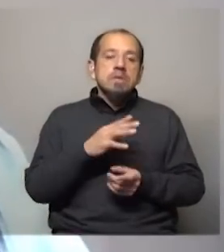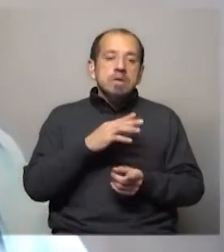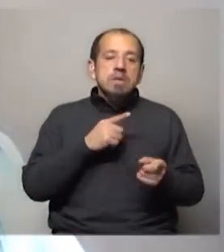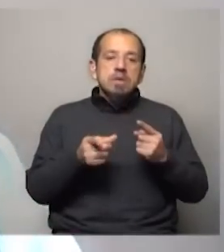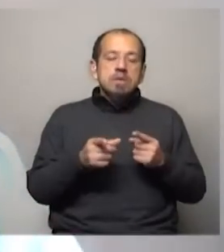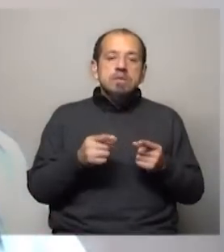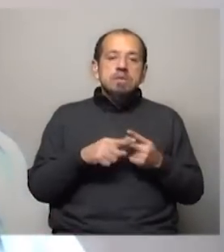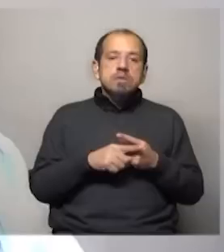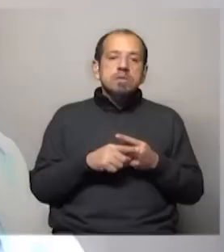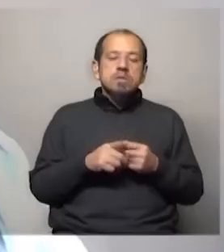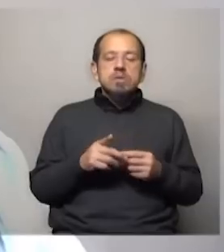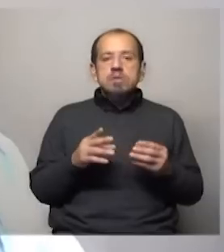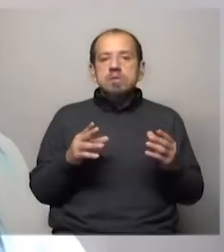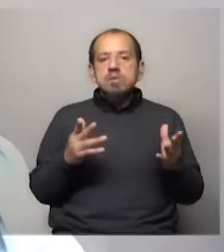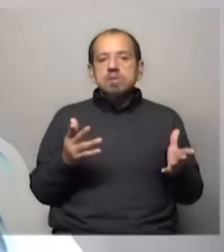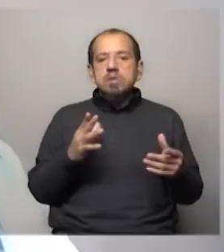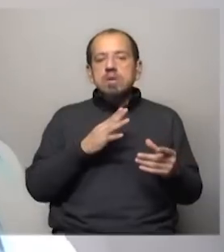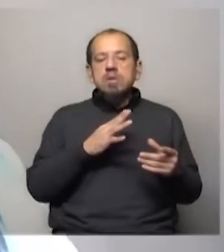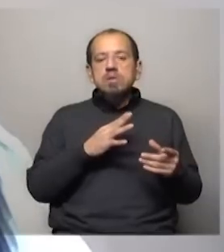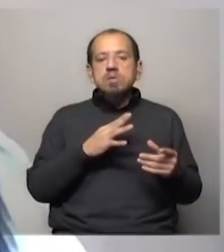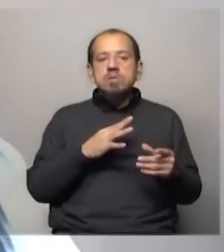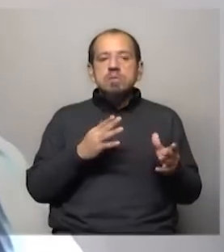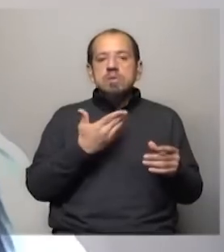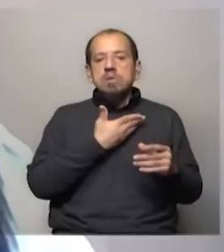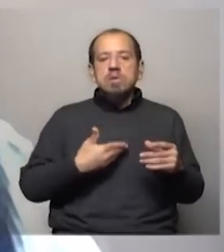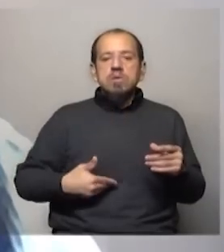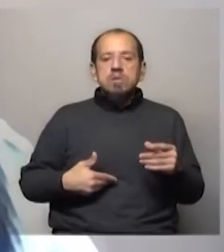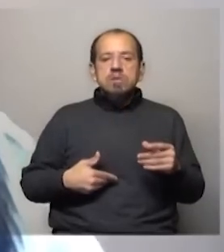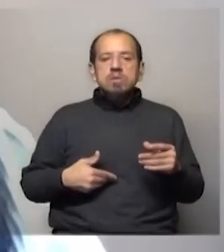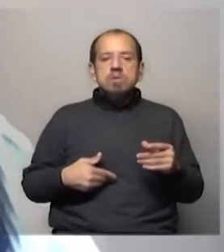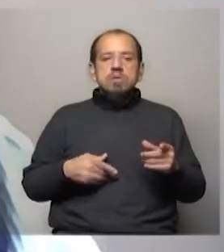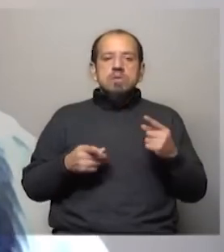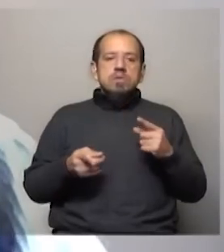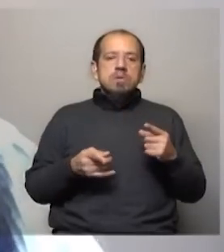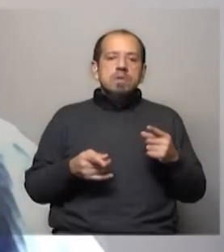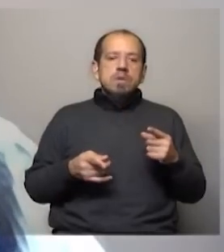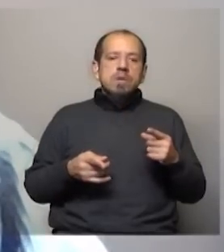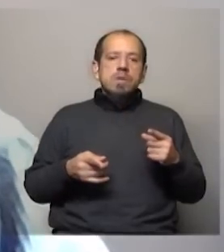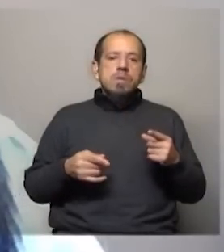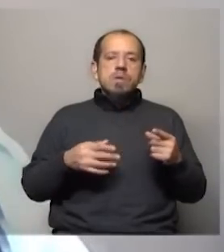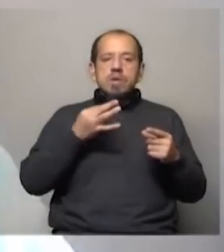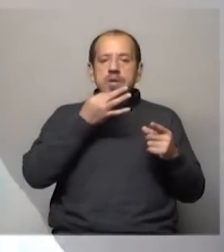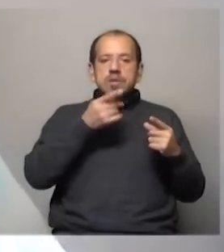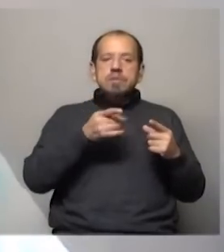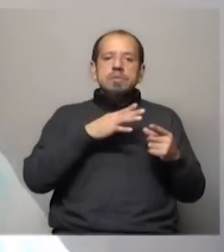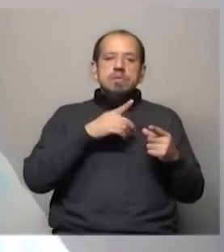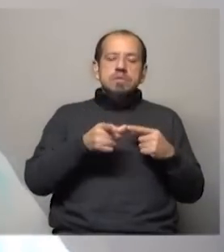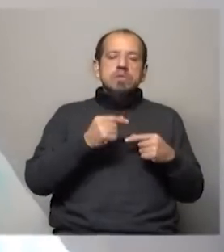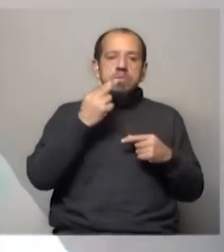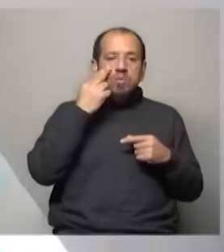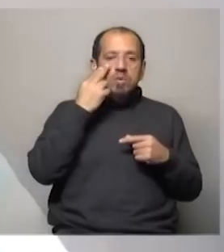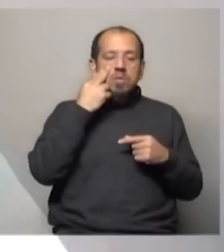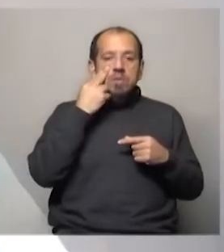para ello y sobre todo hay una presión para que el gobierno pise el palito de decir que hay aquí un problema